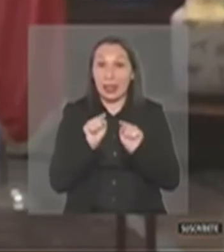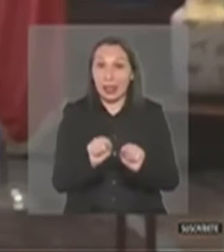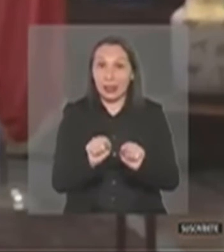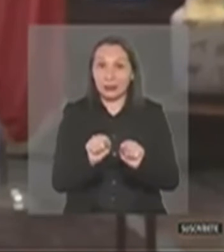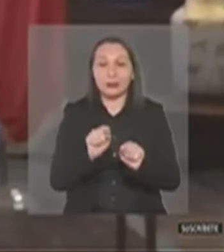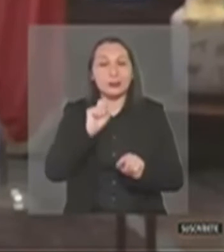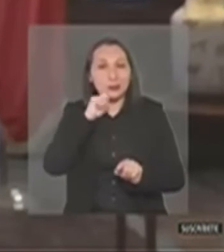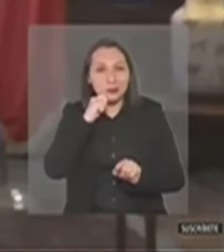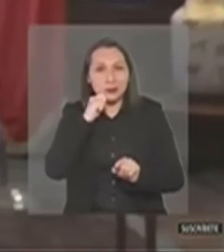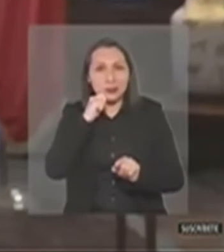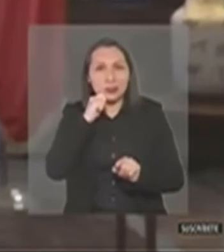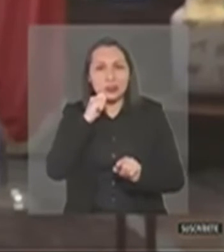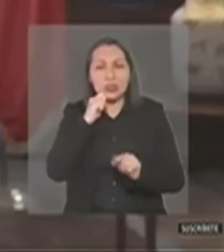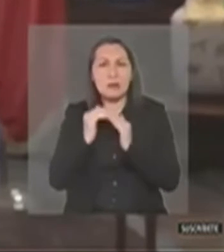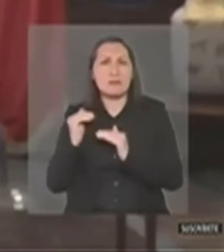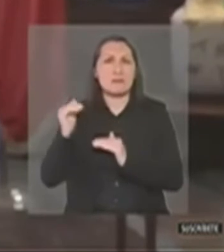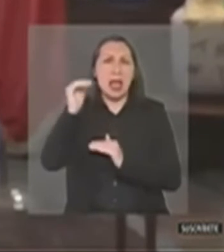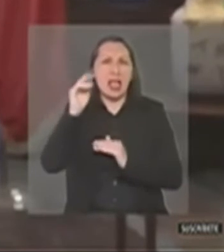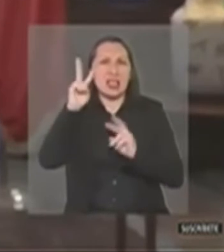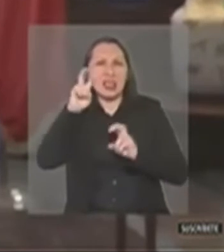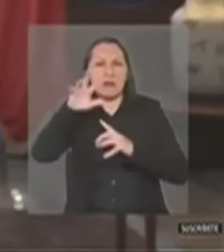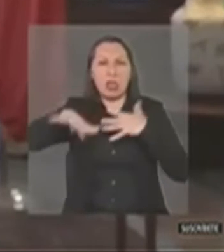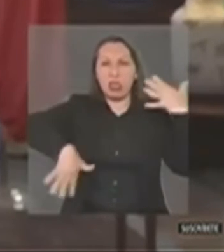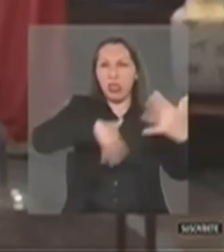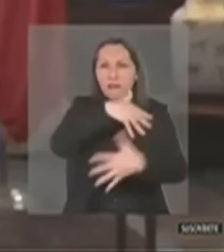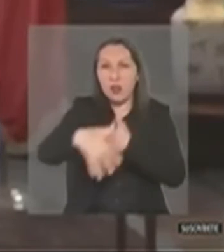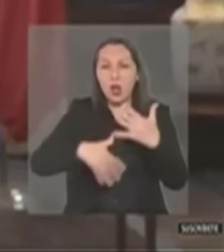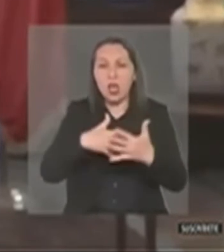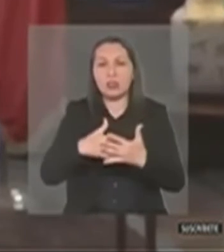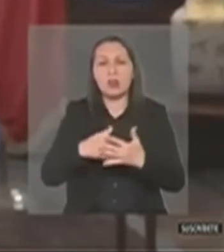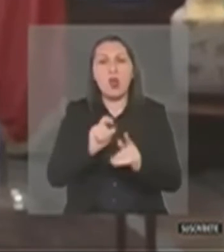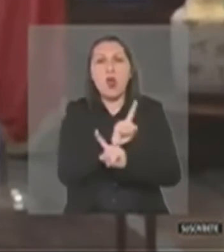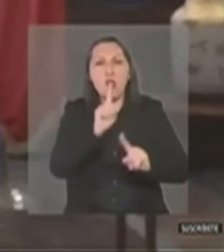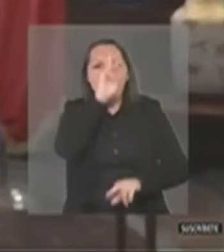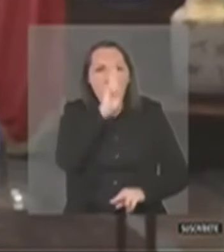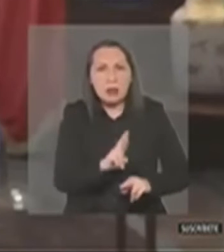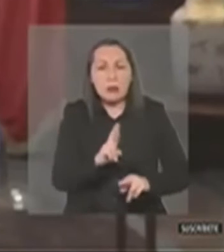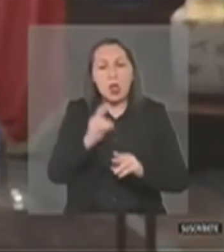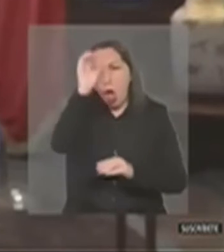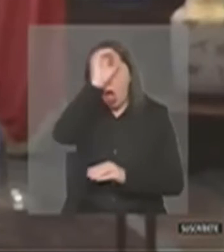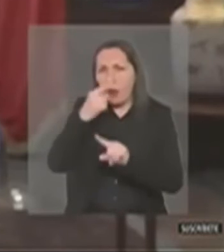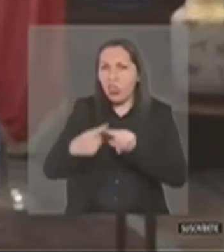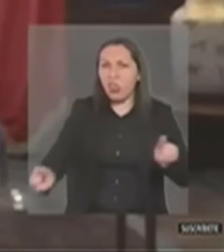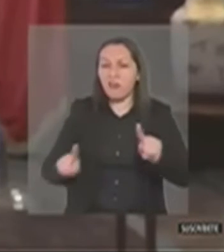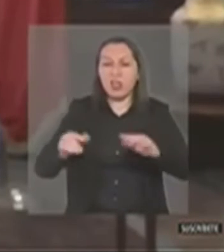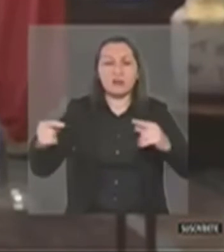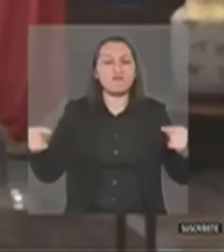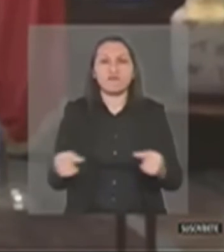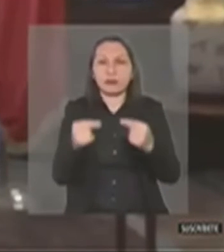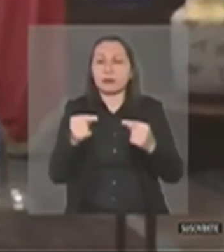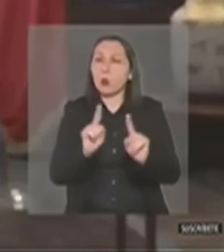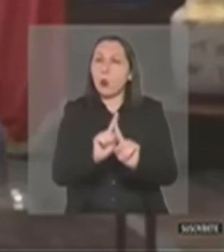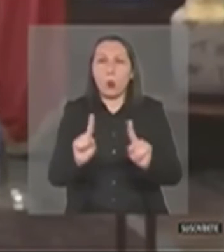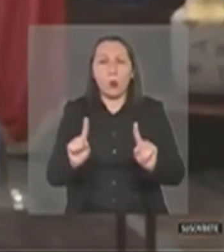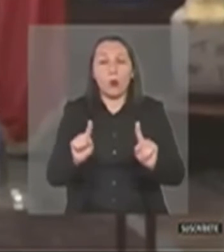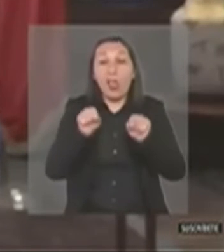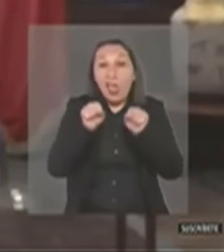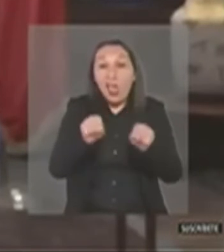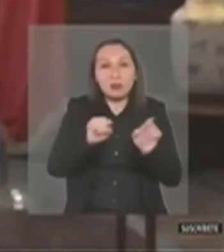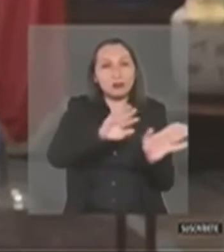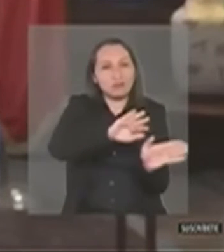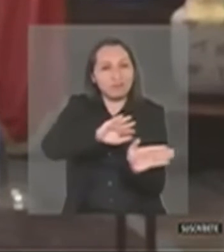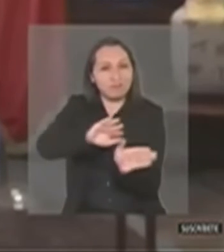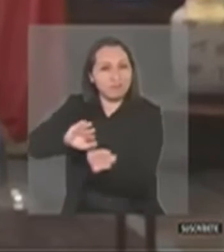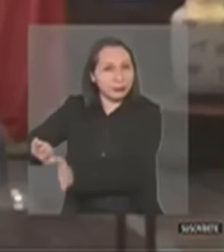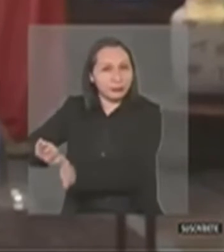el respeto por todos los seres humanos, independiente de su raza, color, género, toda esa